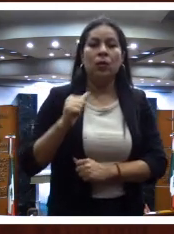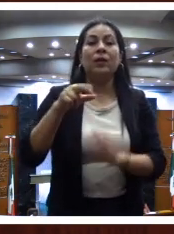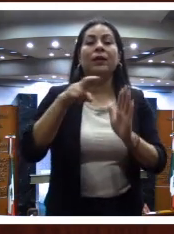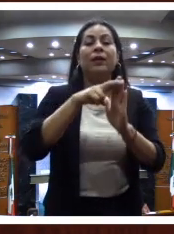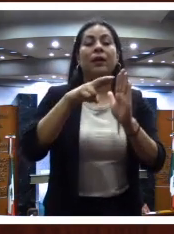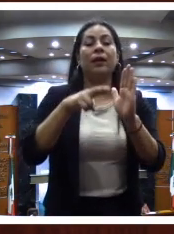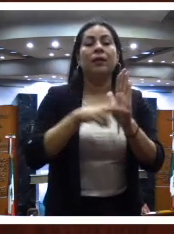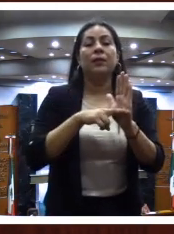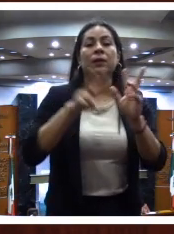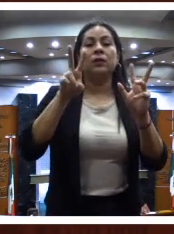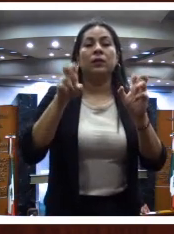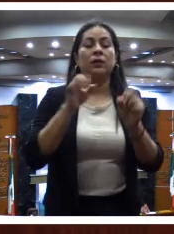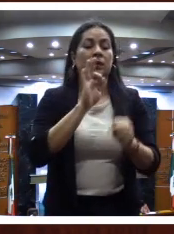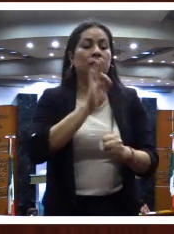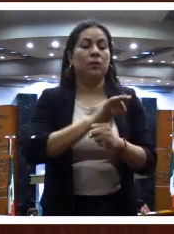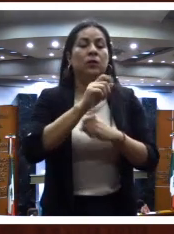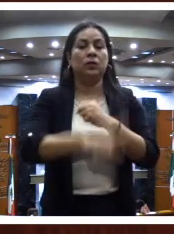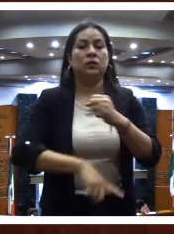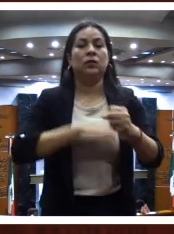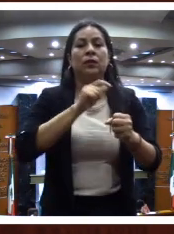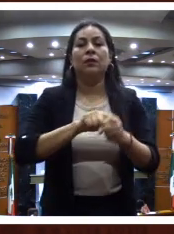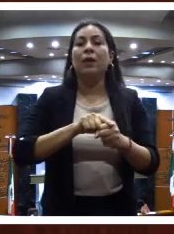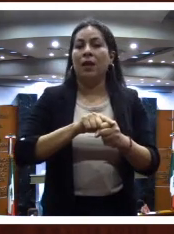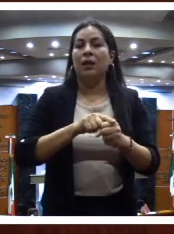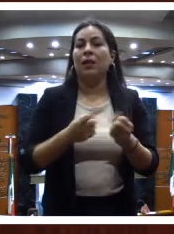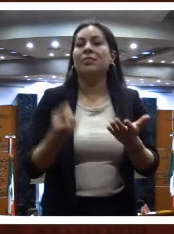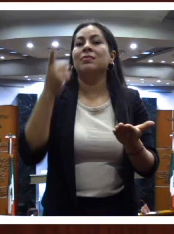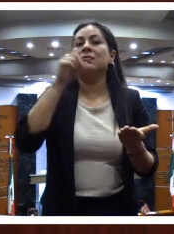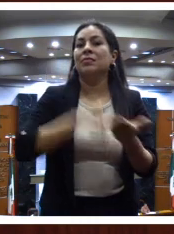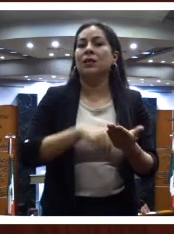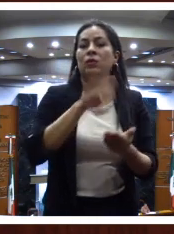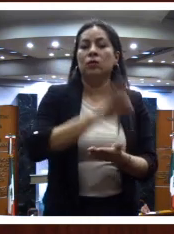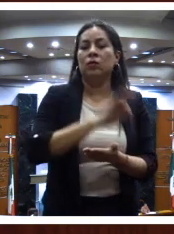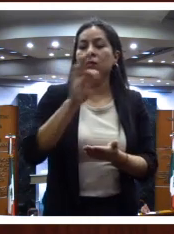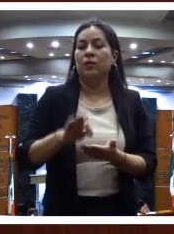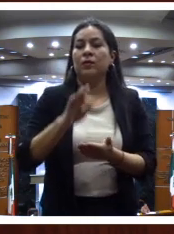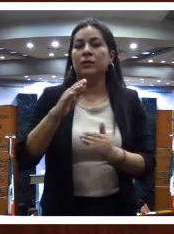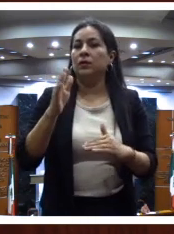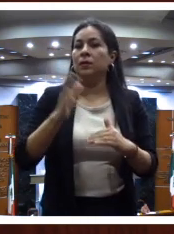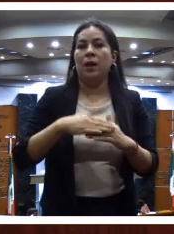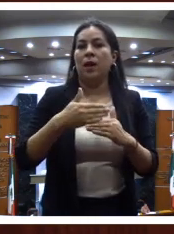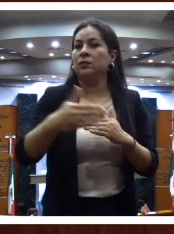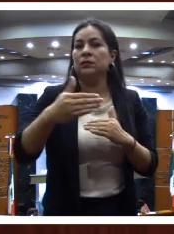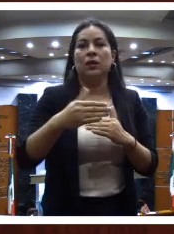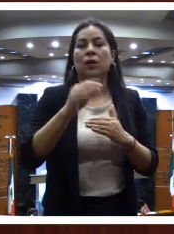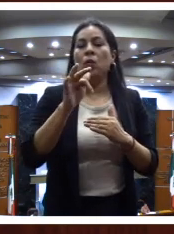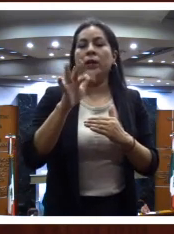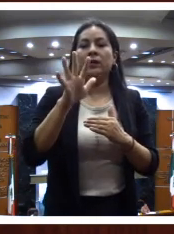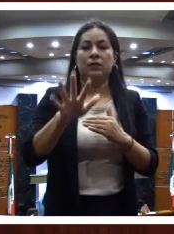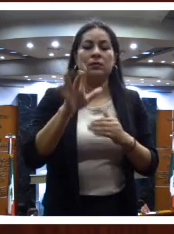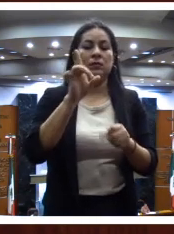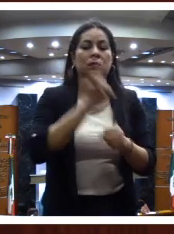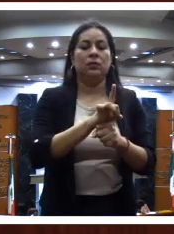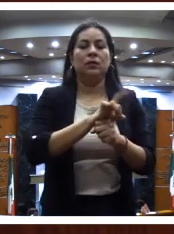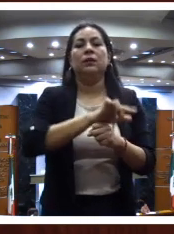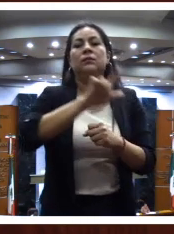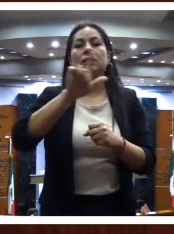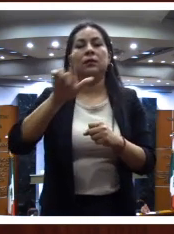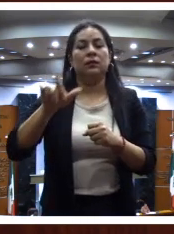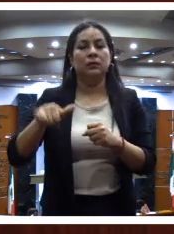reglamento en materia de protección animal dentro de un plazo no mayor a 45 días